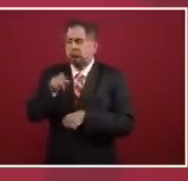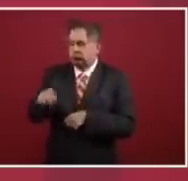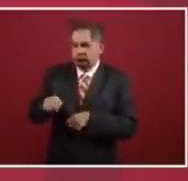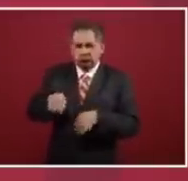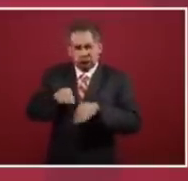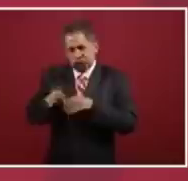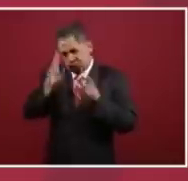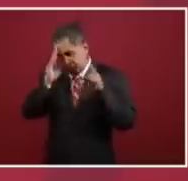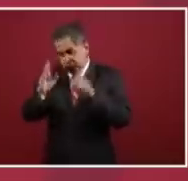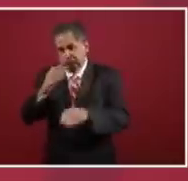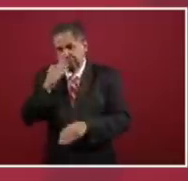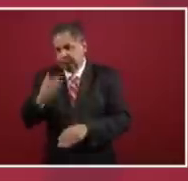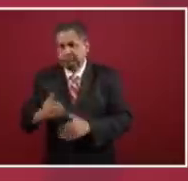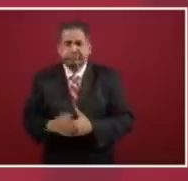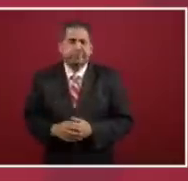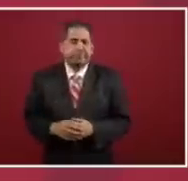tenemos.